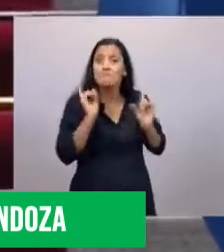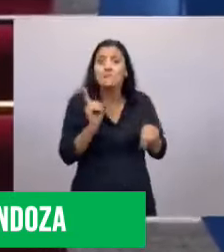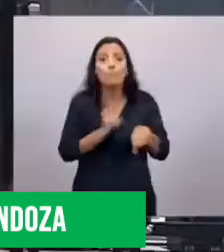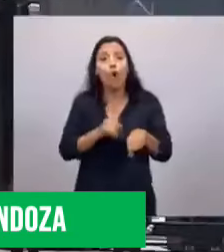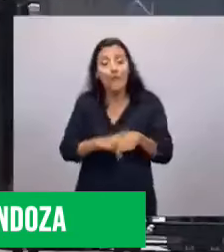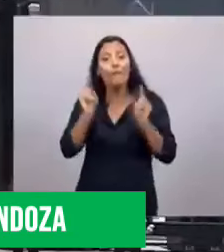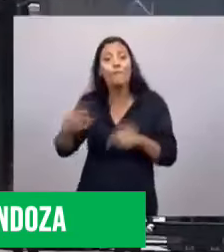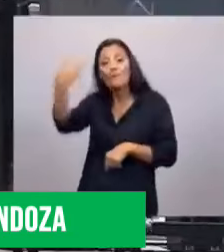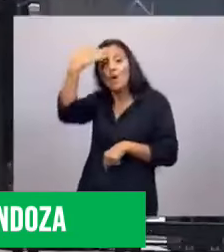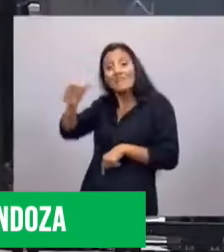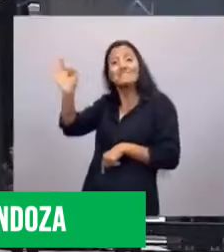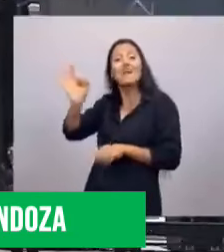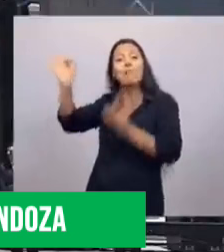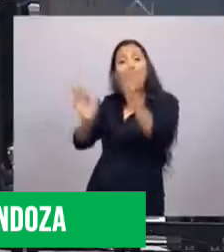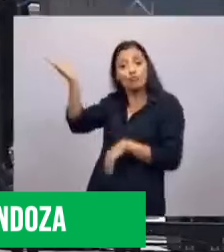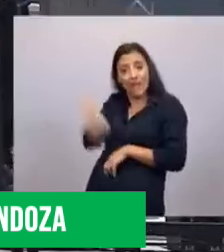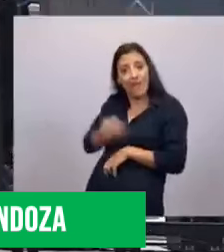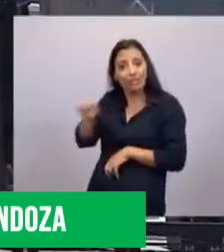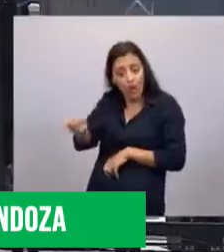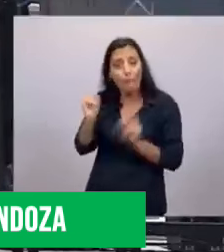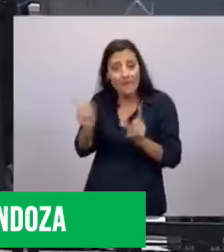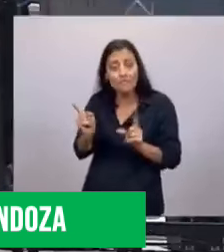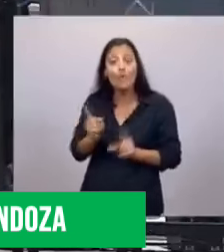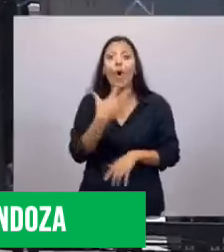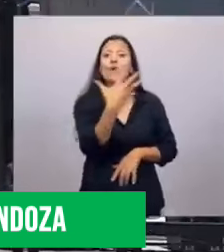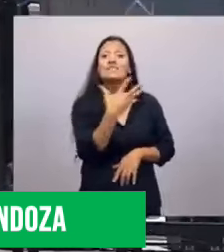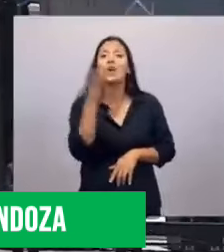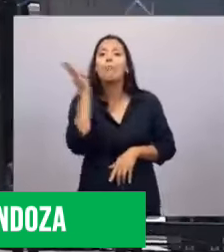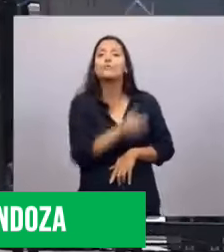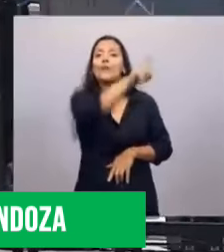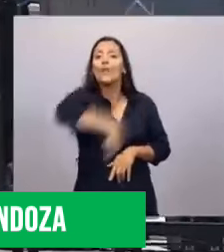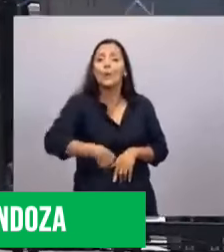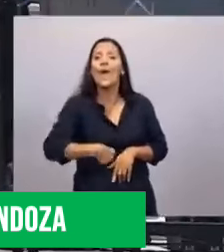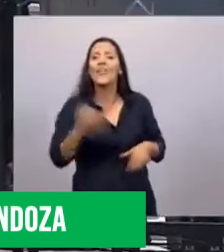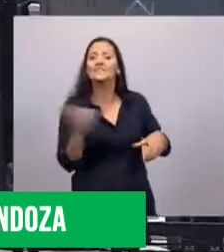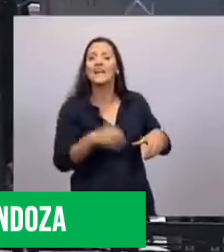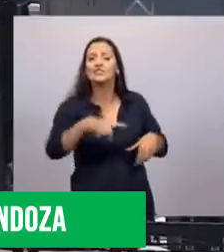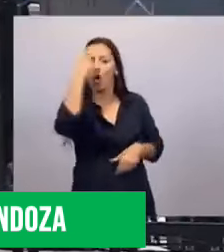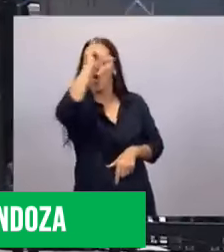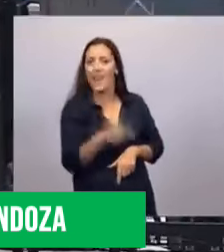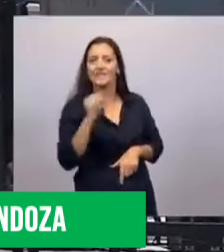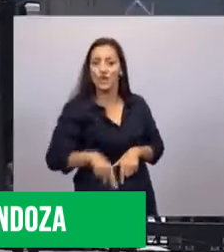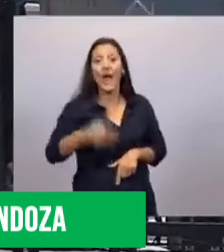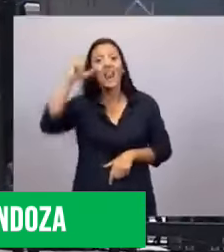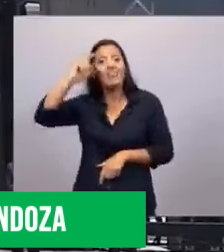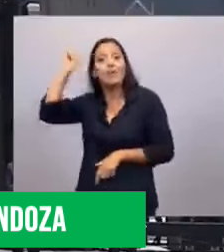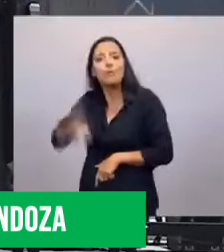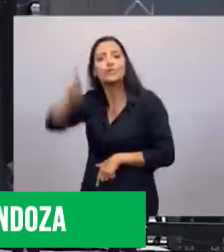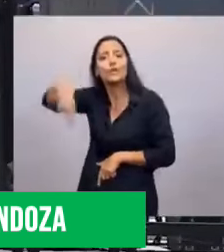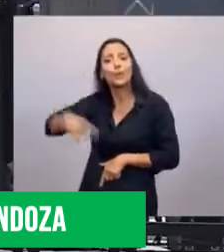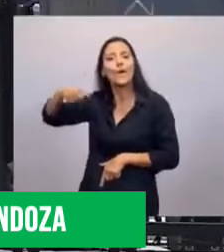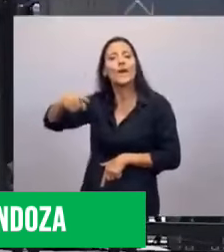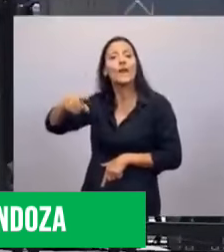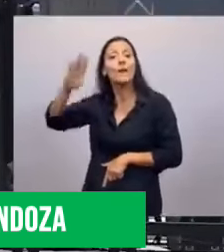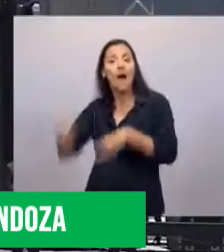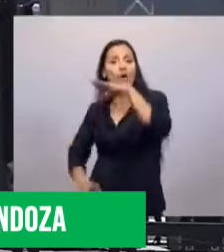movilización social. Y eso me preocupa bastante porque sobre este recorte único, ahí había una